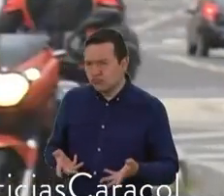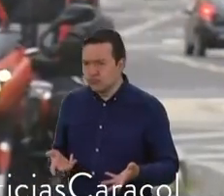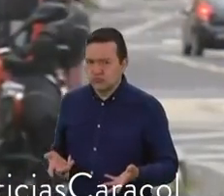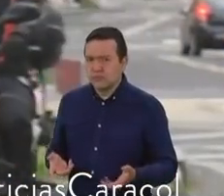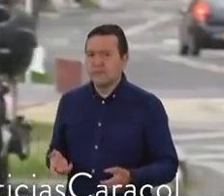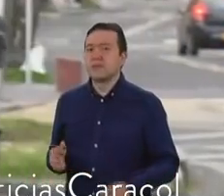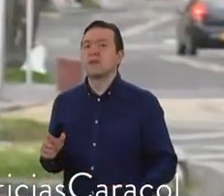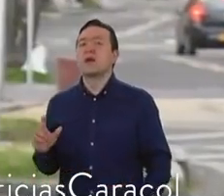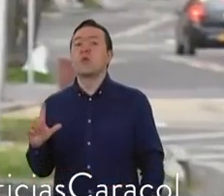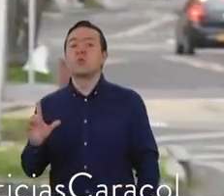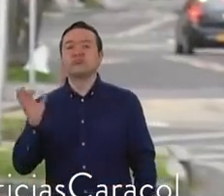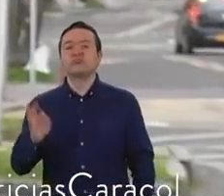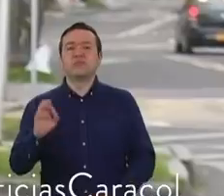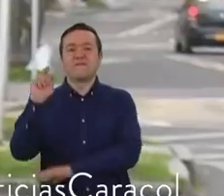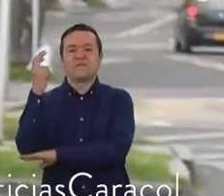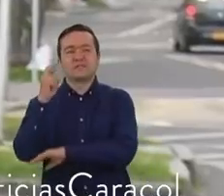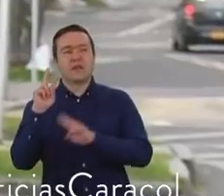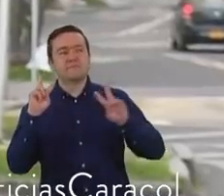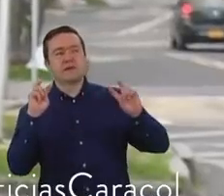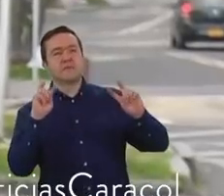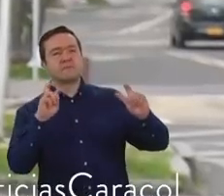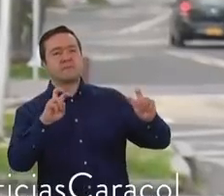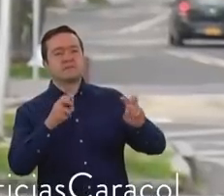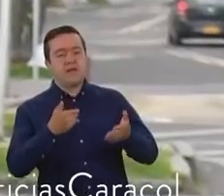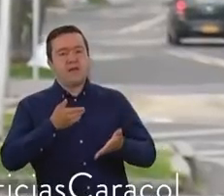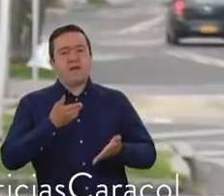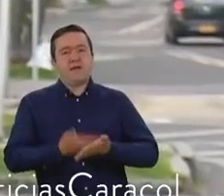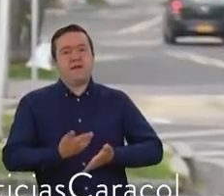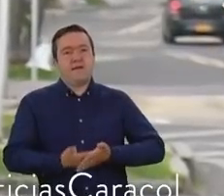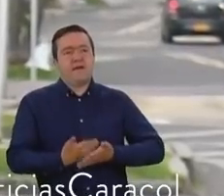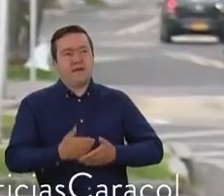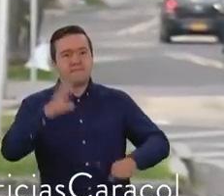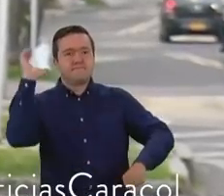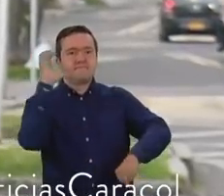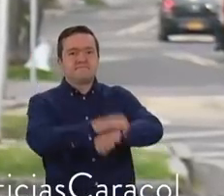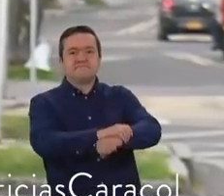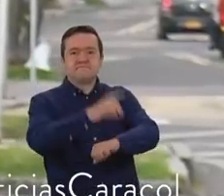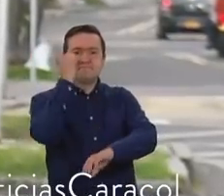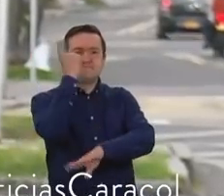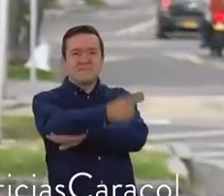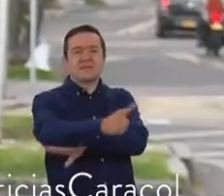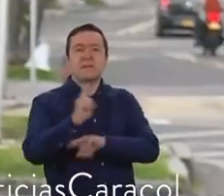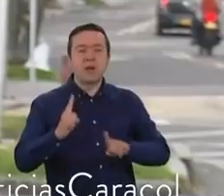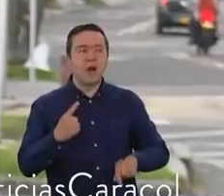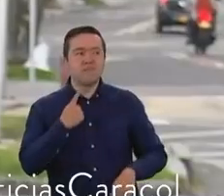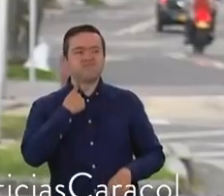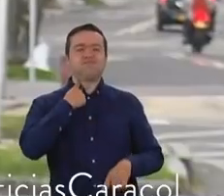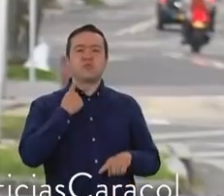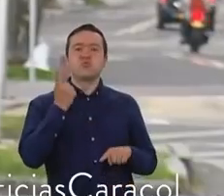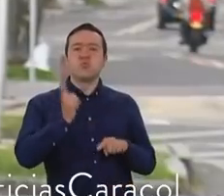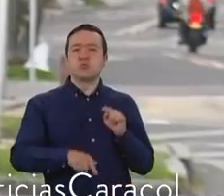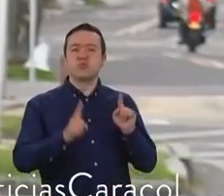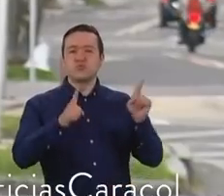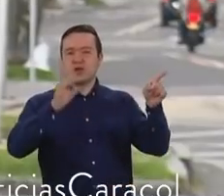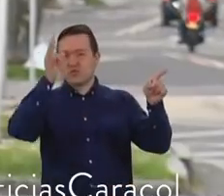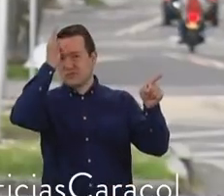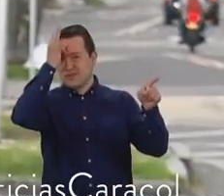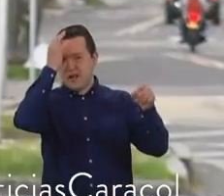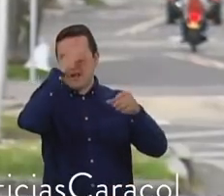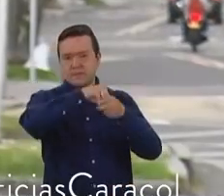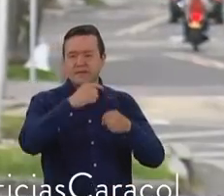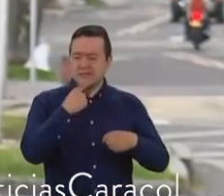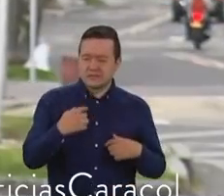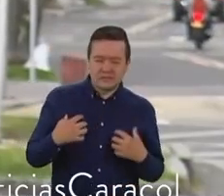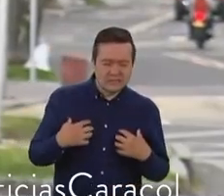fiscalía ya tenía la orden de captura, pero no la pudo hacer efectiva porque esta persona ingresó al hospital diciendo que tenía problemas de salud